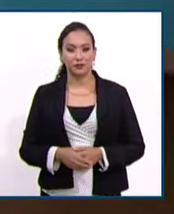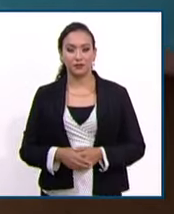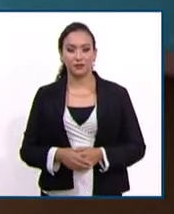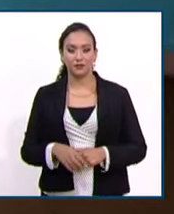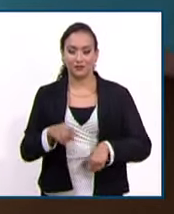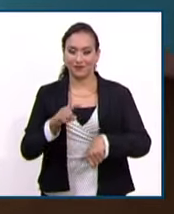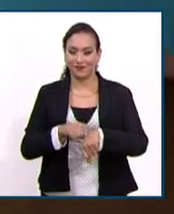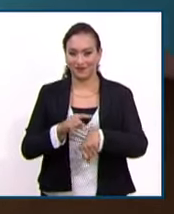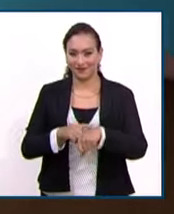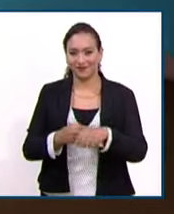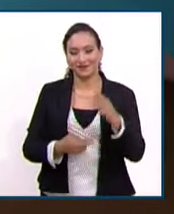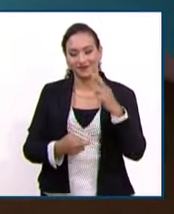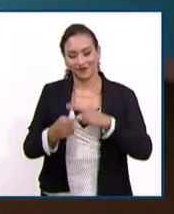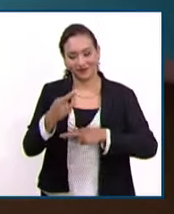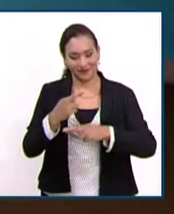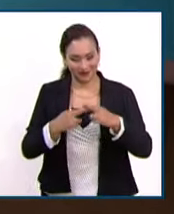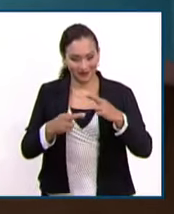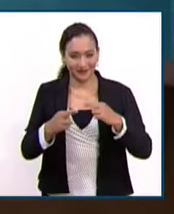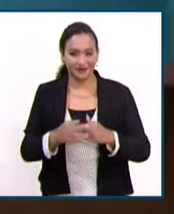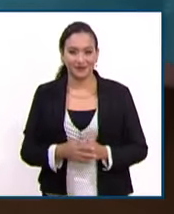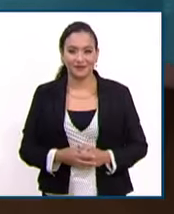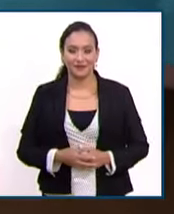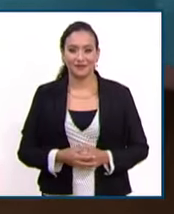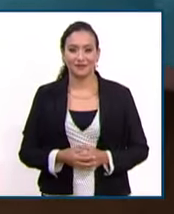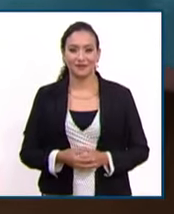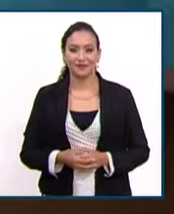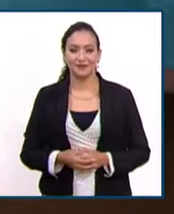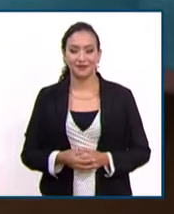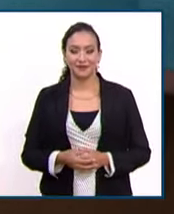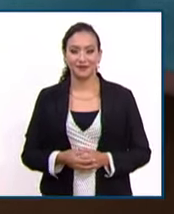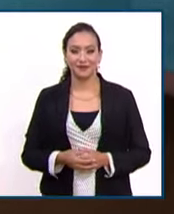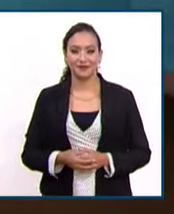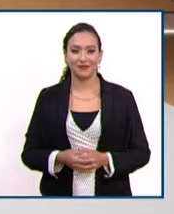Momento de una pausa, no se vaya porque ya regresamos.